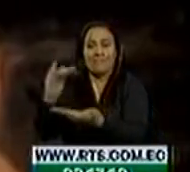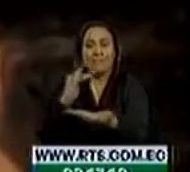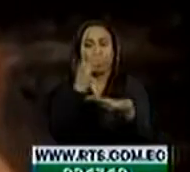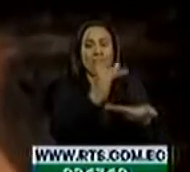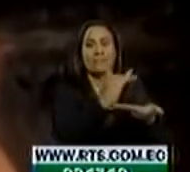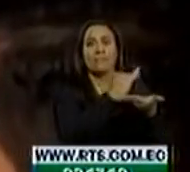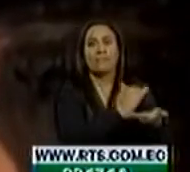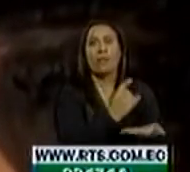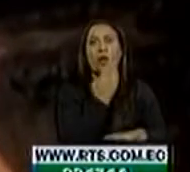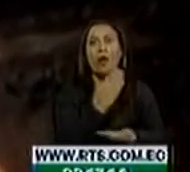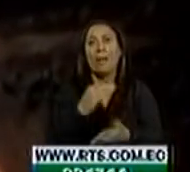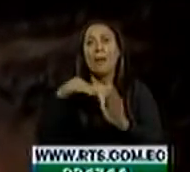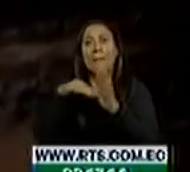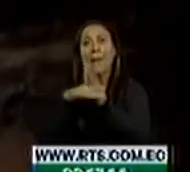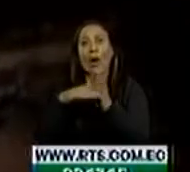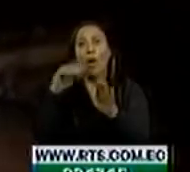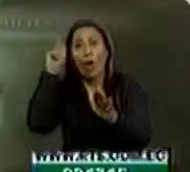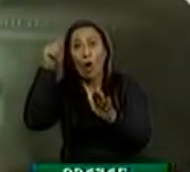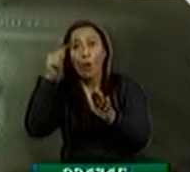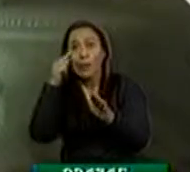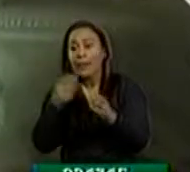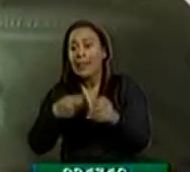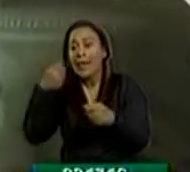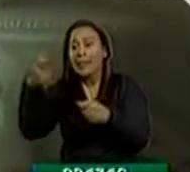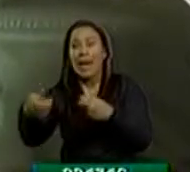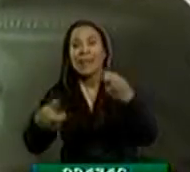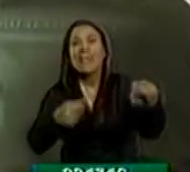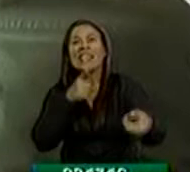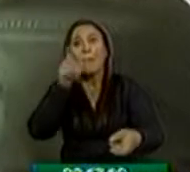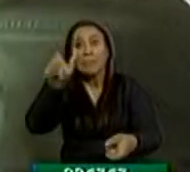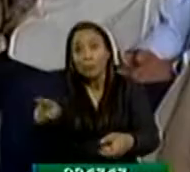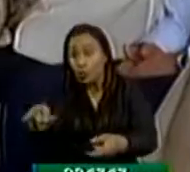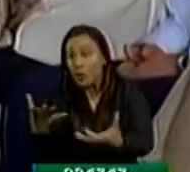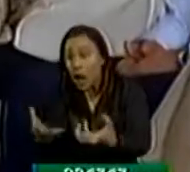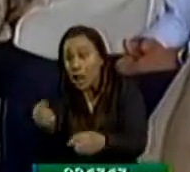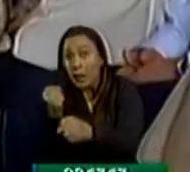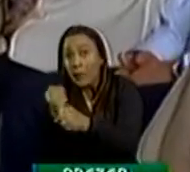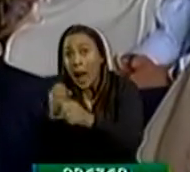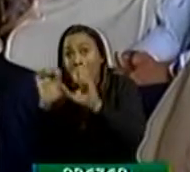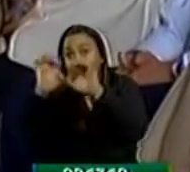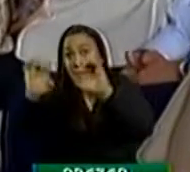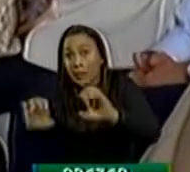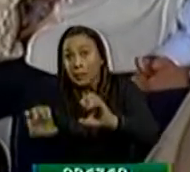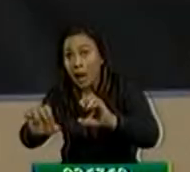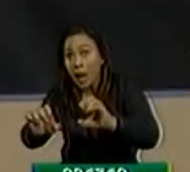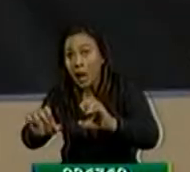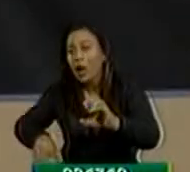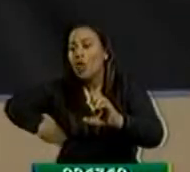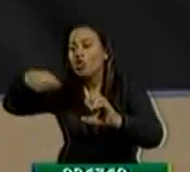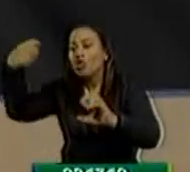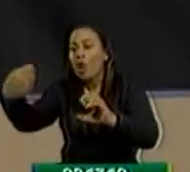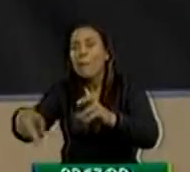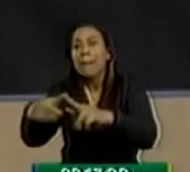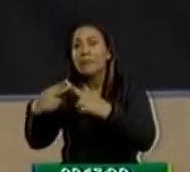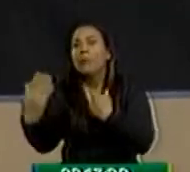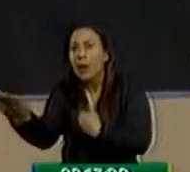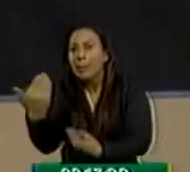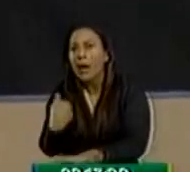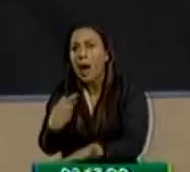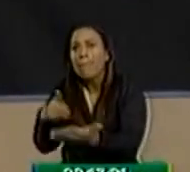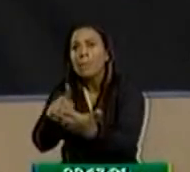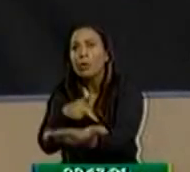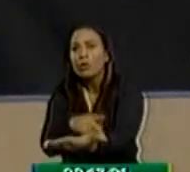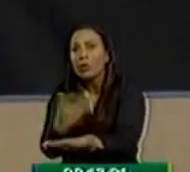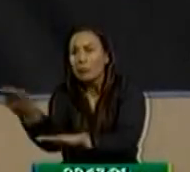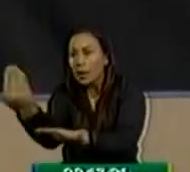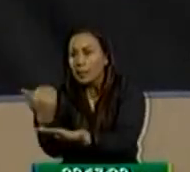por medio de la banca pública y que destinará 2.700 millones de dólares a través de 6 líneas. Por eso creamos el plan de